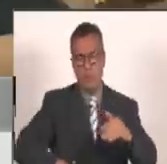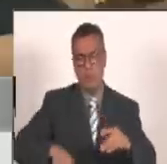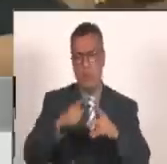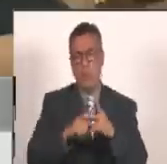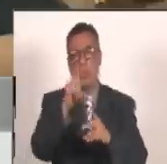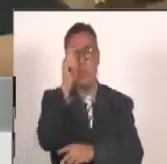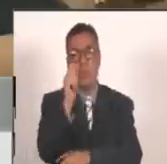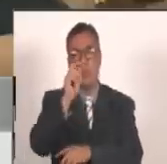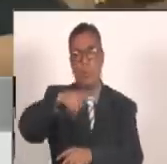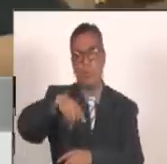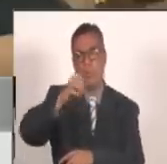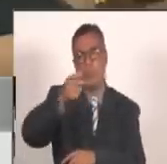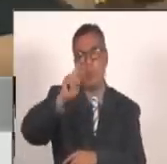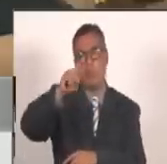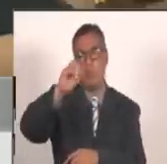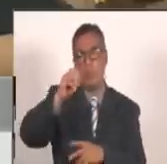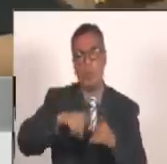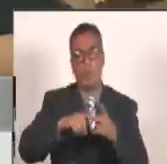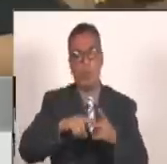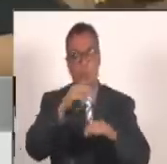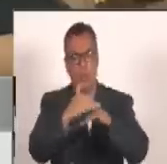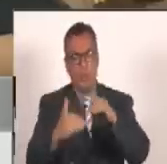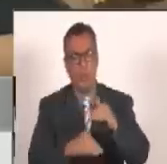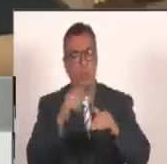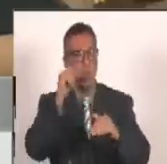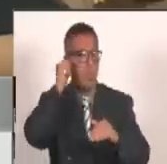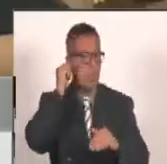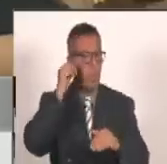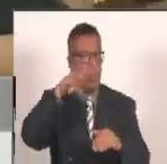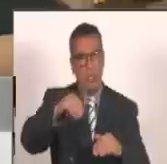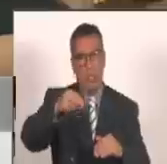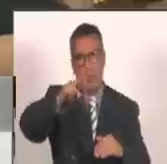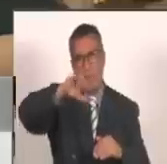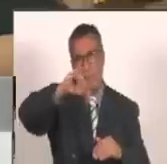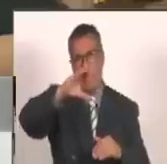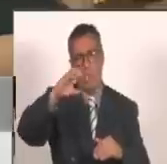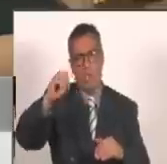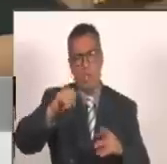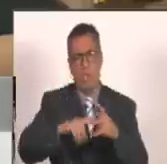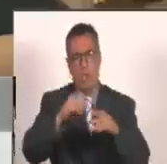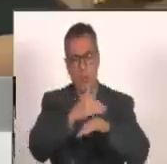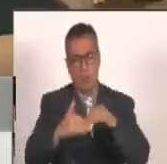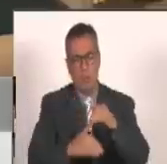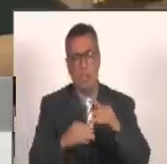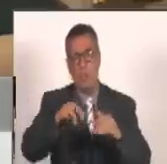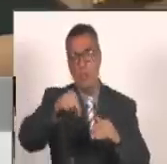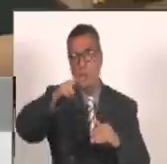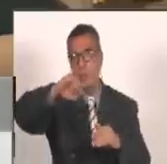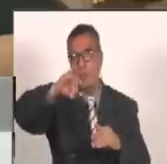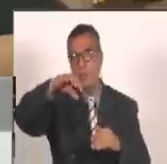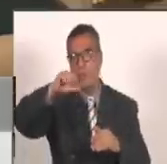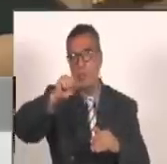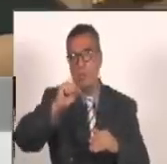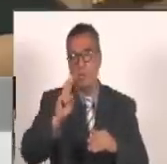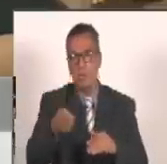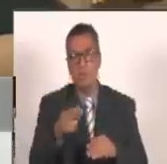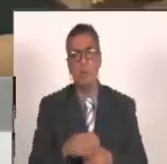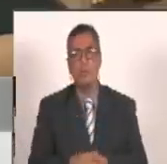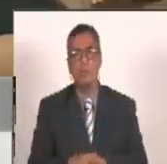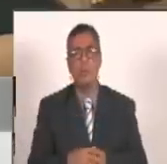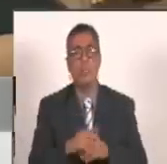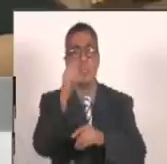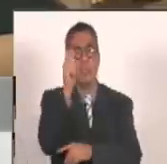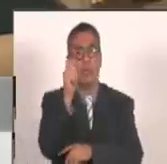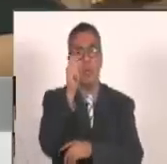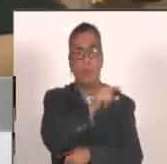diputado Pedro Infante, segunda vicepresidenta, diputada América Pérez, subsecretaria María Alejandra Hernández Aldana,